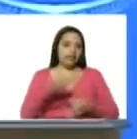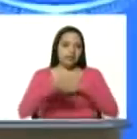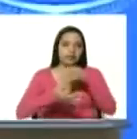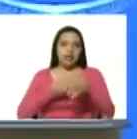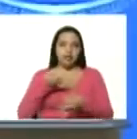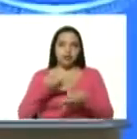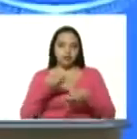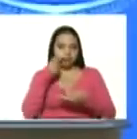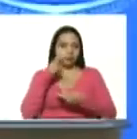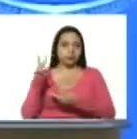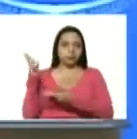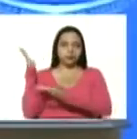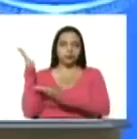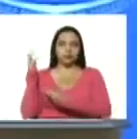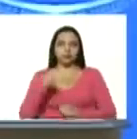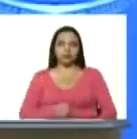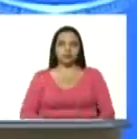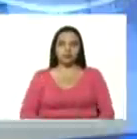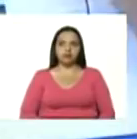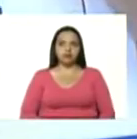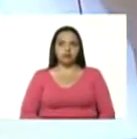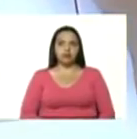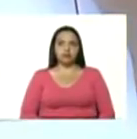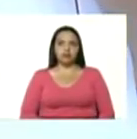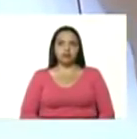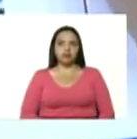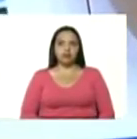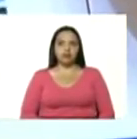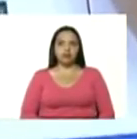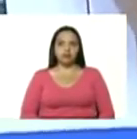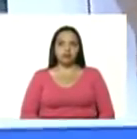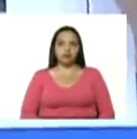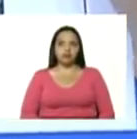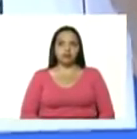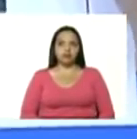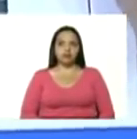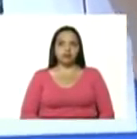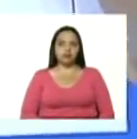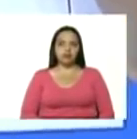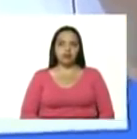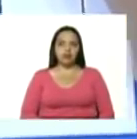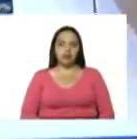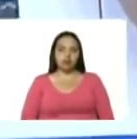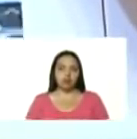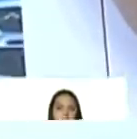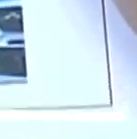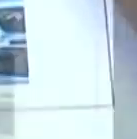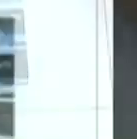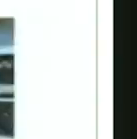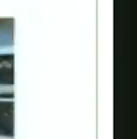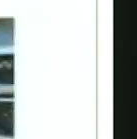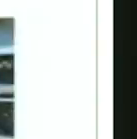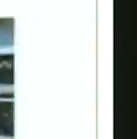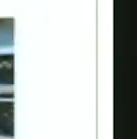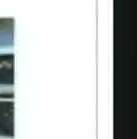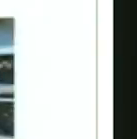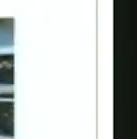Miren, mira esto. Aquí está Guaidó con su hermanito. Aquí está su